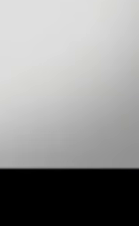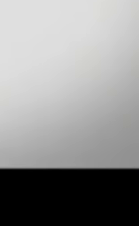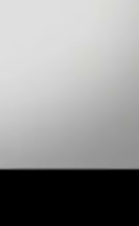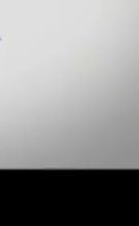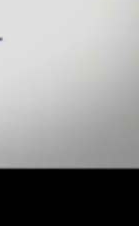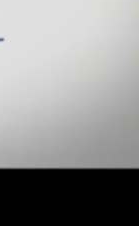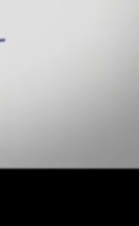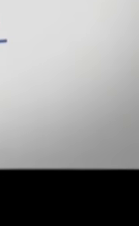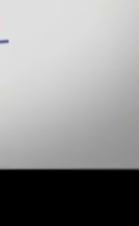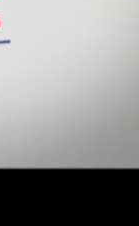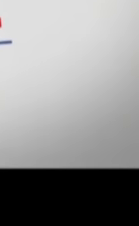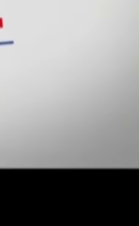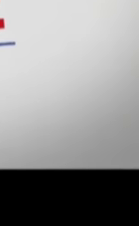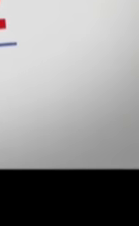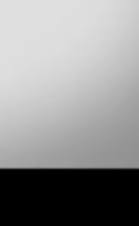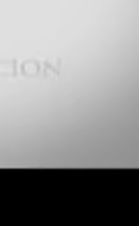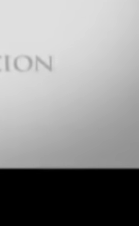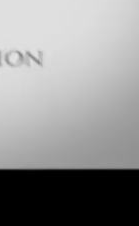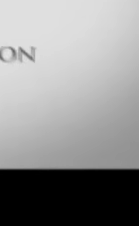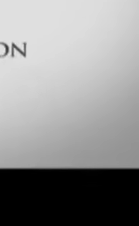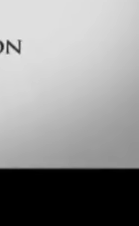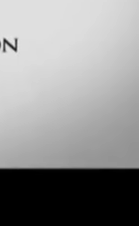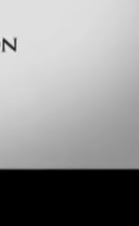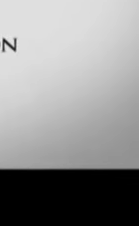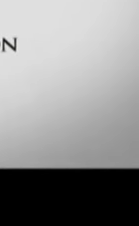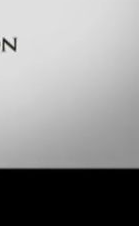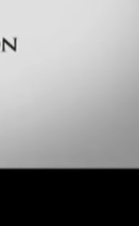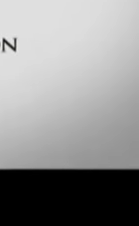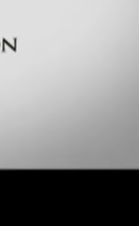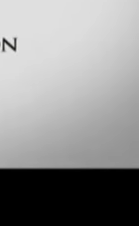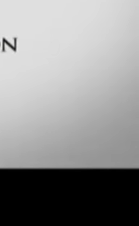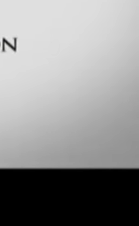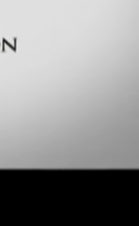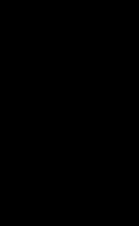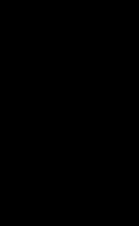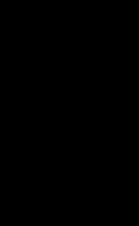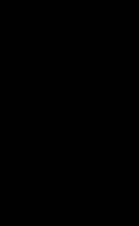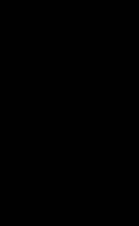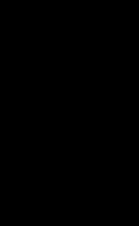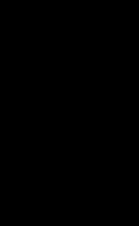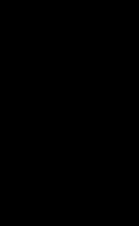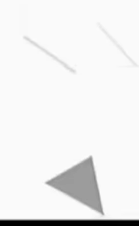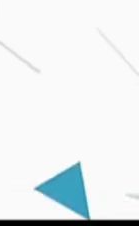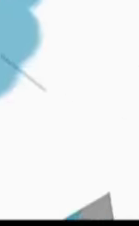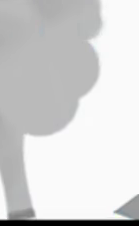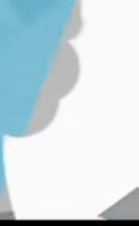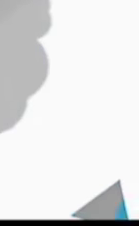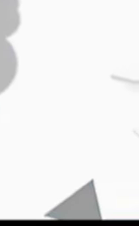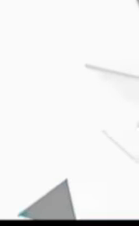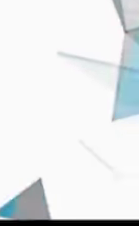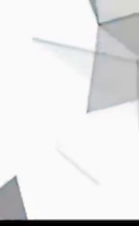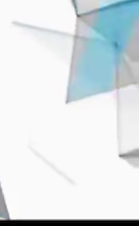diversidad. Descubre el poder de tu voz. Cordicom, la voz de tus derechos.